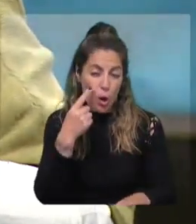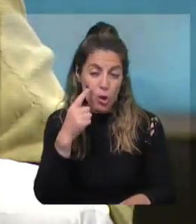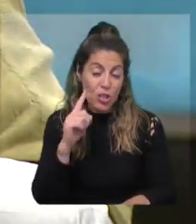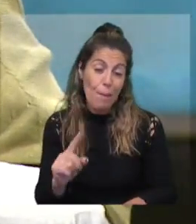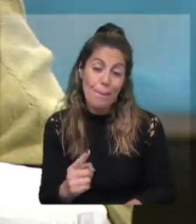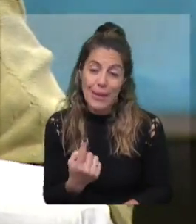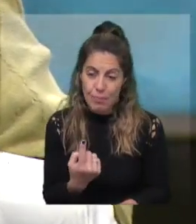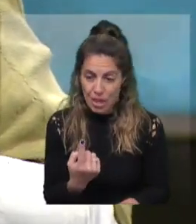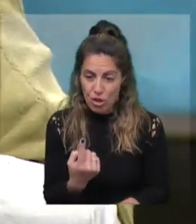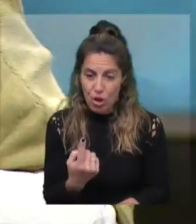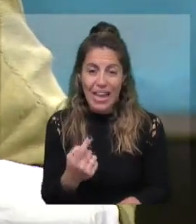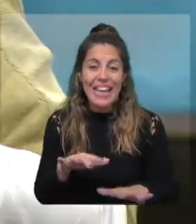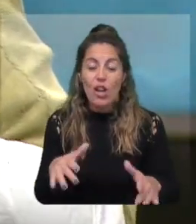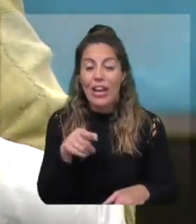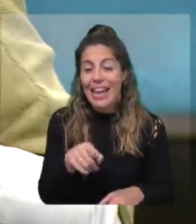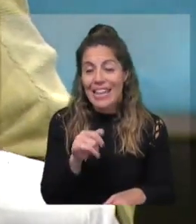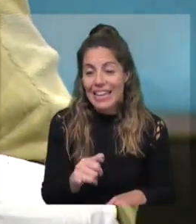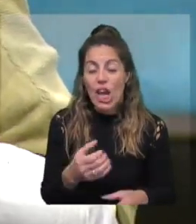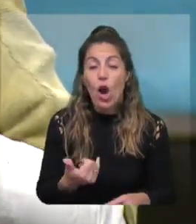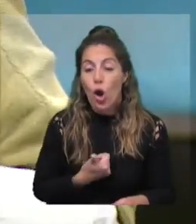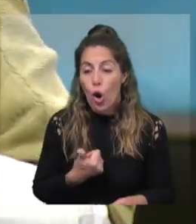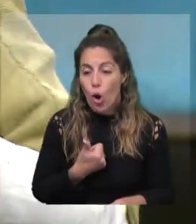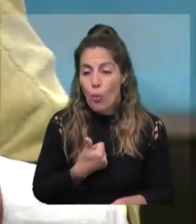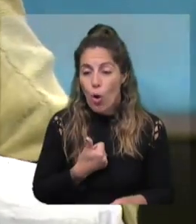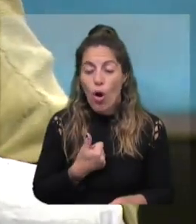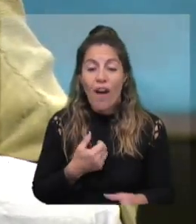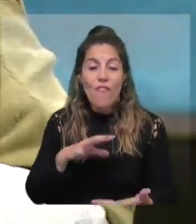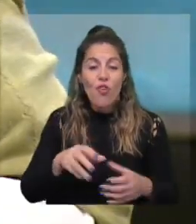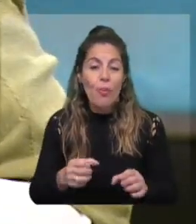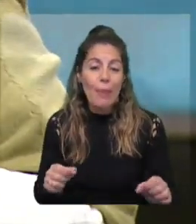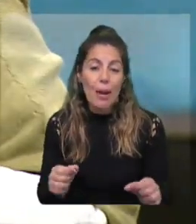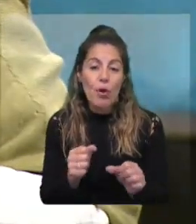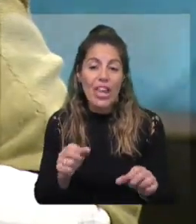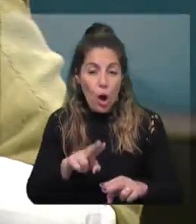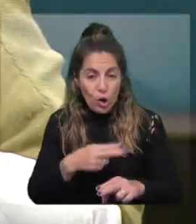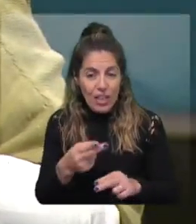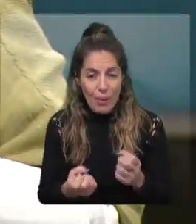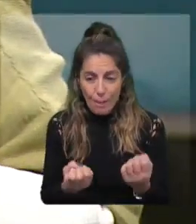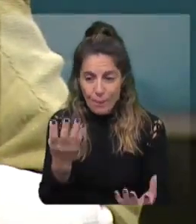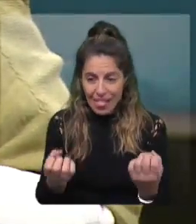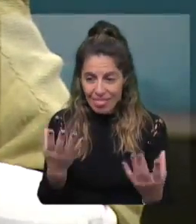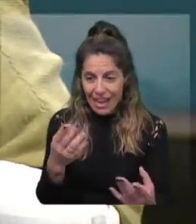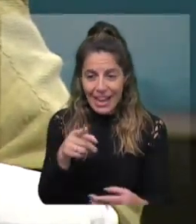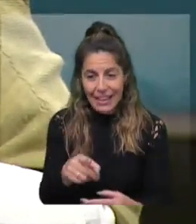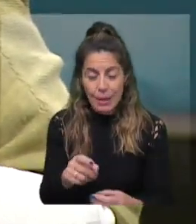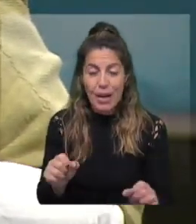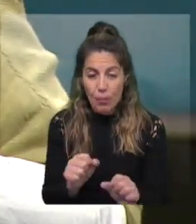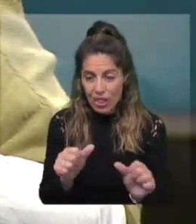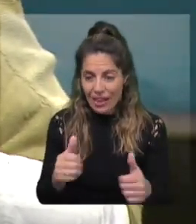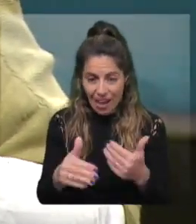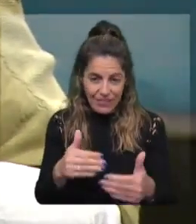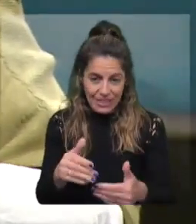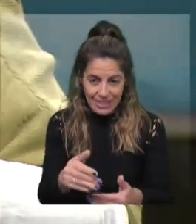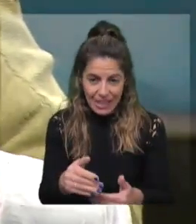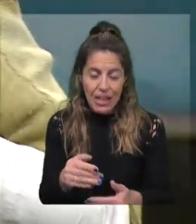primero qué es lo que hay ahí y cómo después las estrategias de reforestación que podemos llevar a cabo. Y una cosa importante es